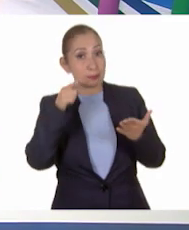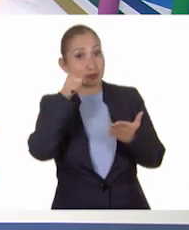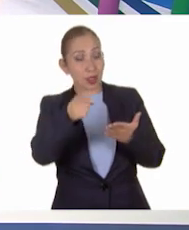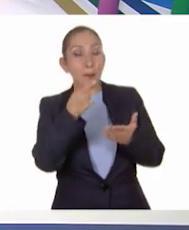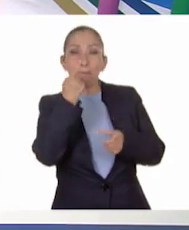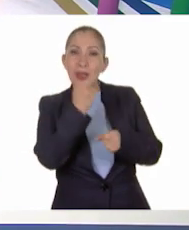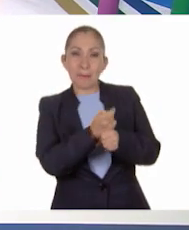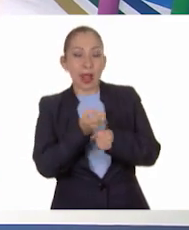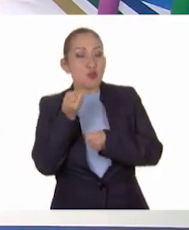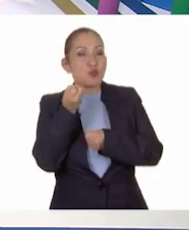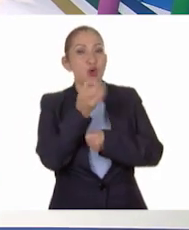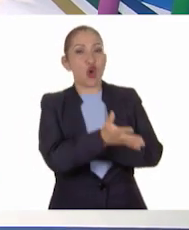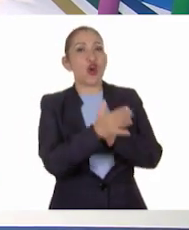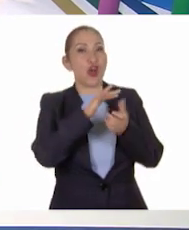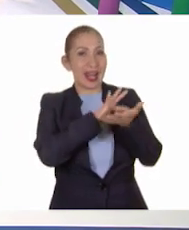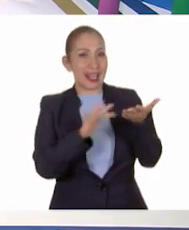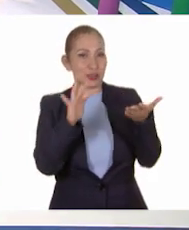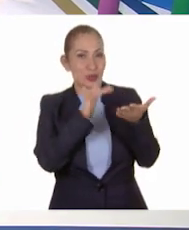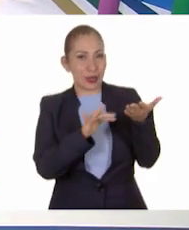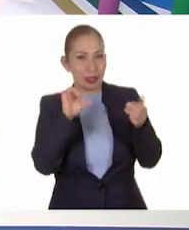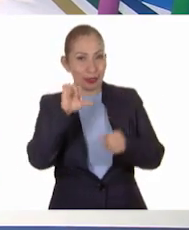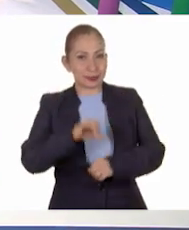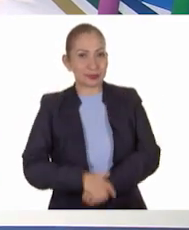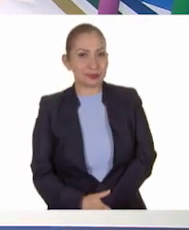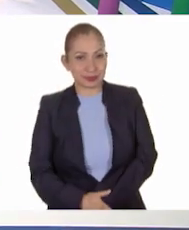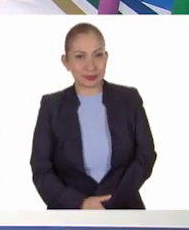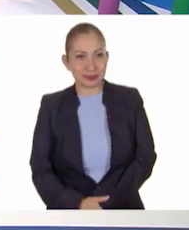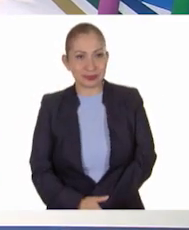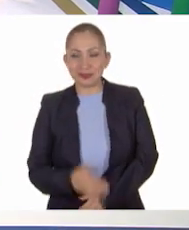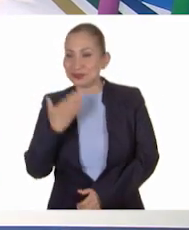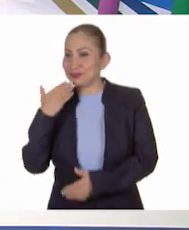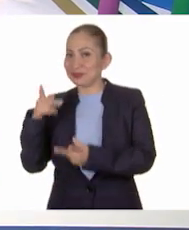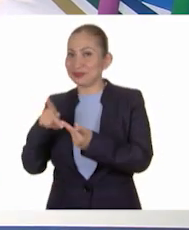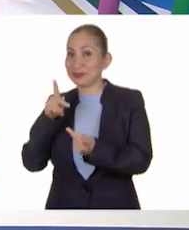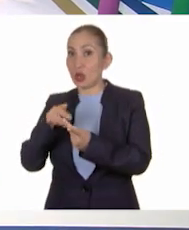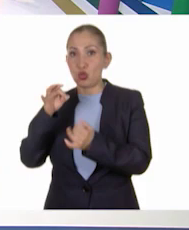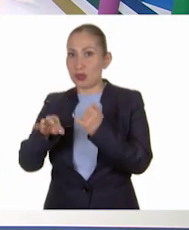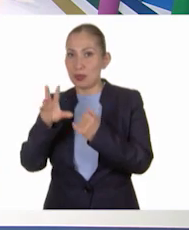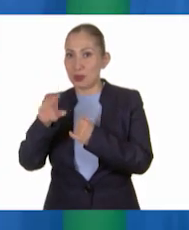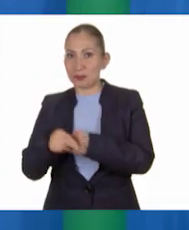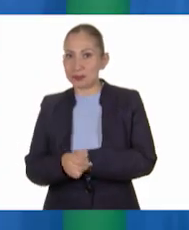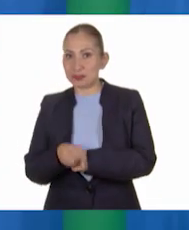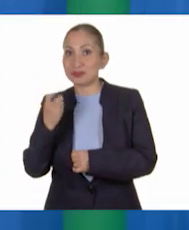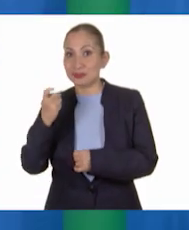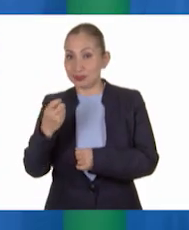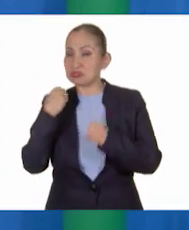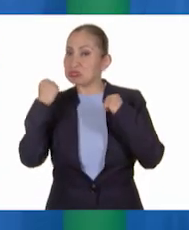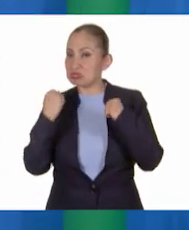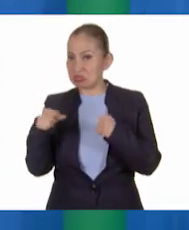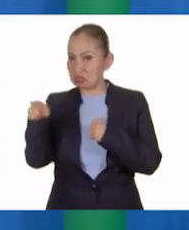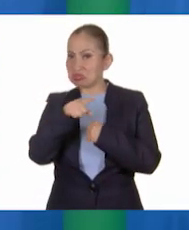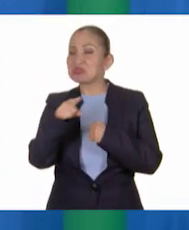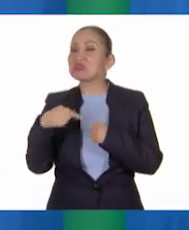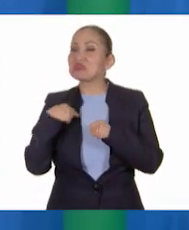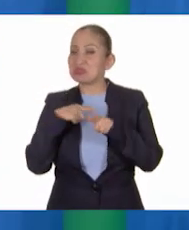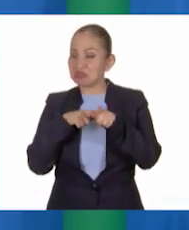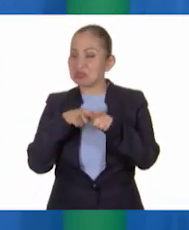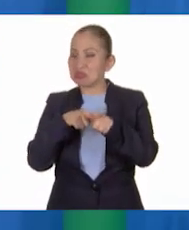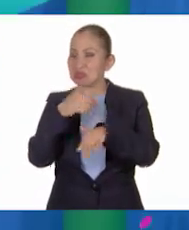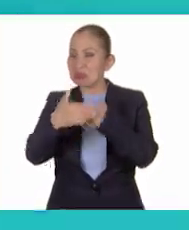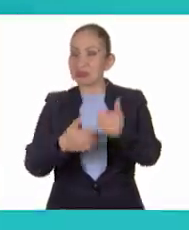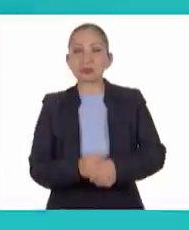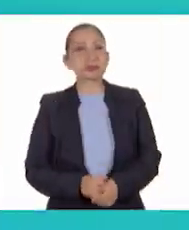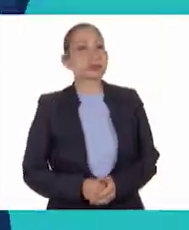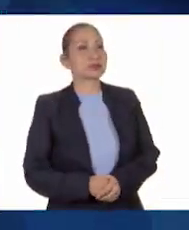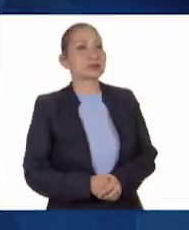tu primera dosis de literatura del día. Perfecto, pero no la última. Eso pueden estar todos seguros. Muy